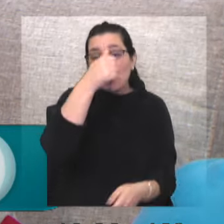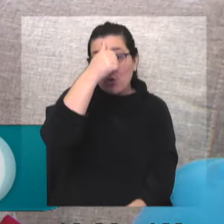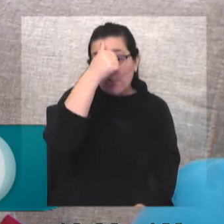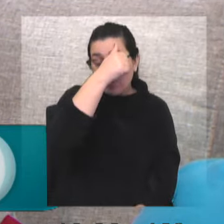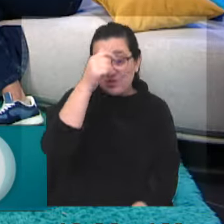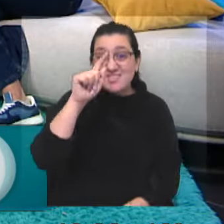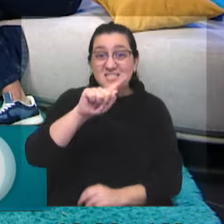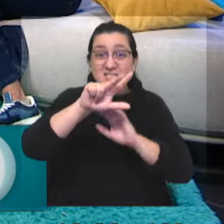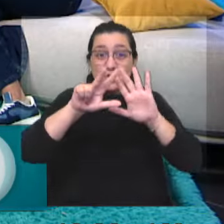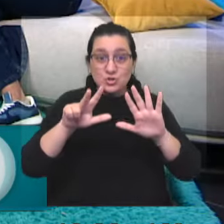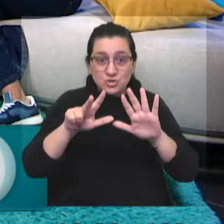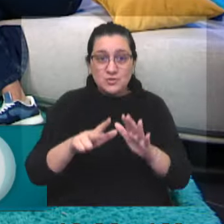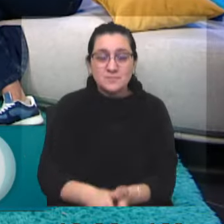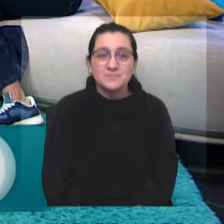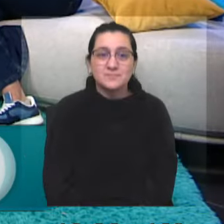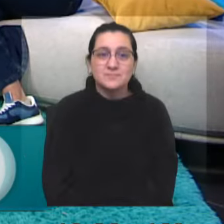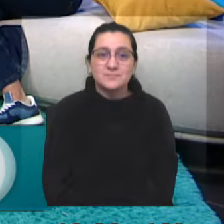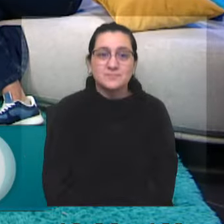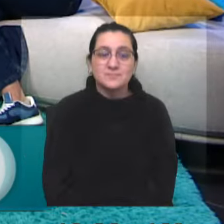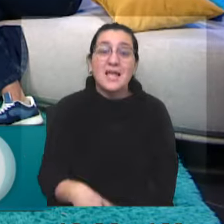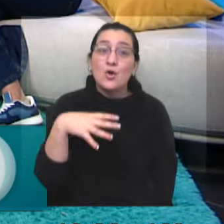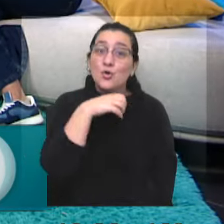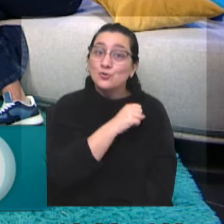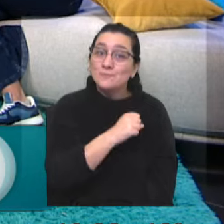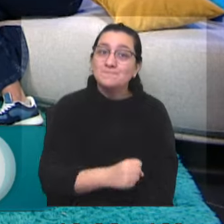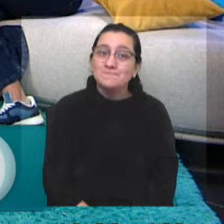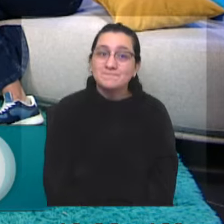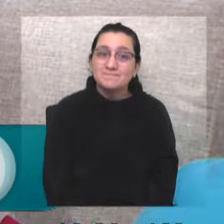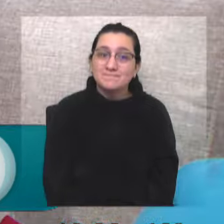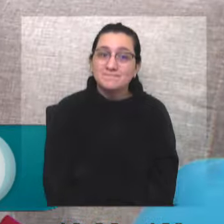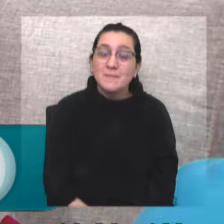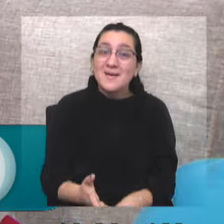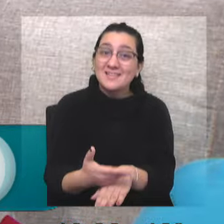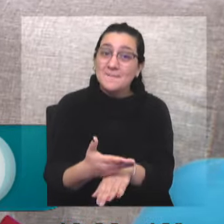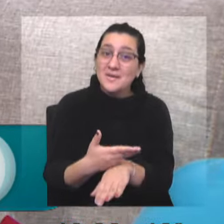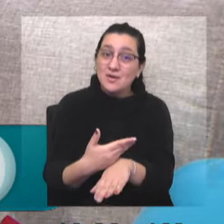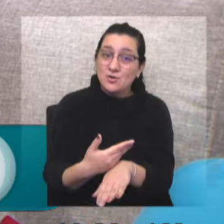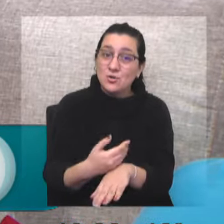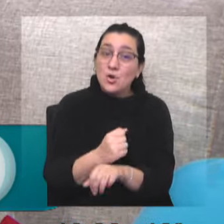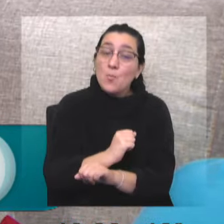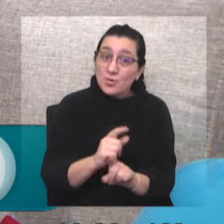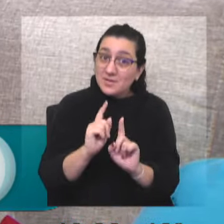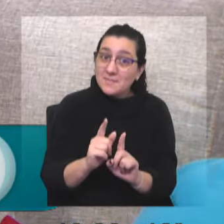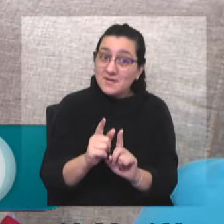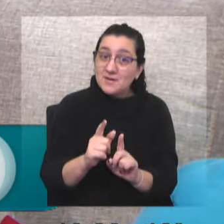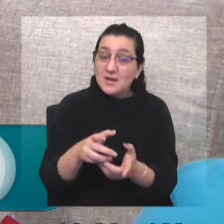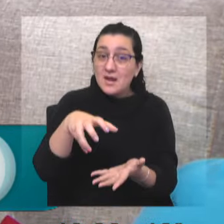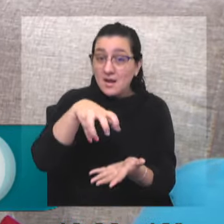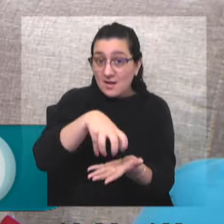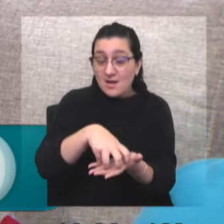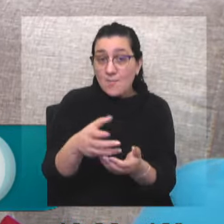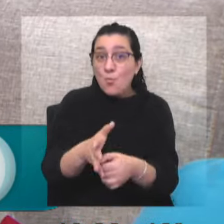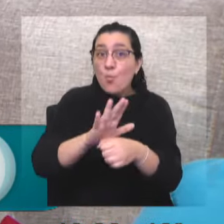18. Qué lindo. Domingo 18 de agosto. Más temprano, capaz. Más temprano. Bien, la podés sacar también en la boletería del movie, la